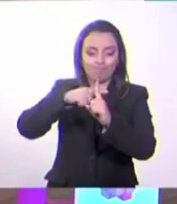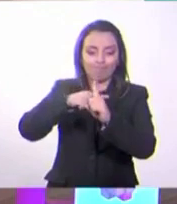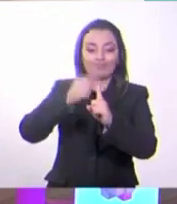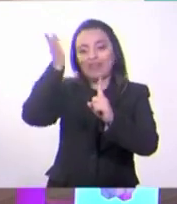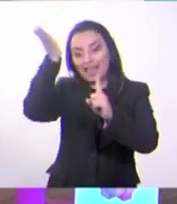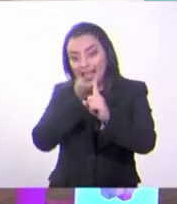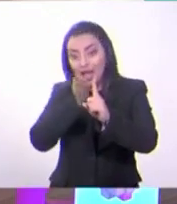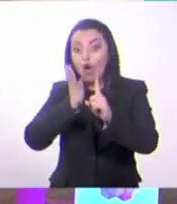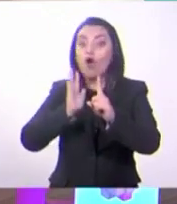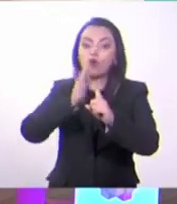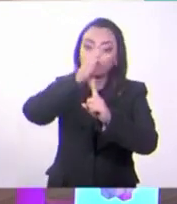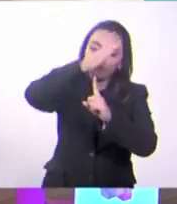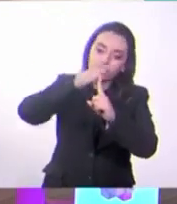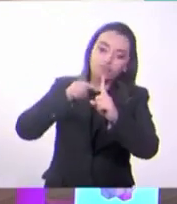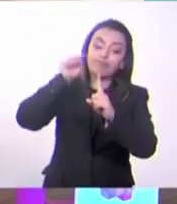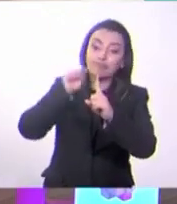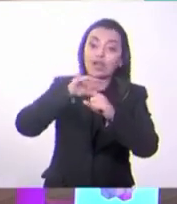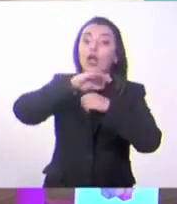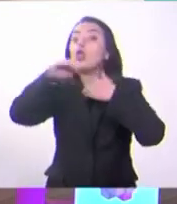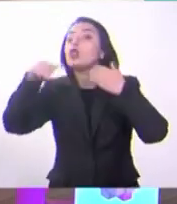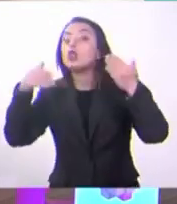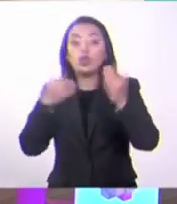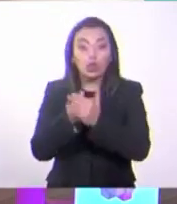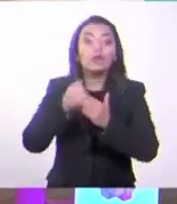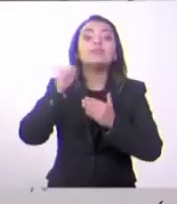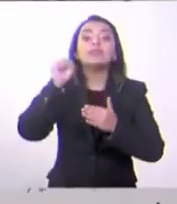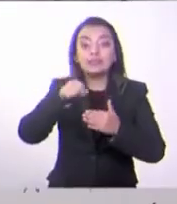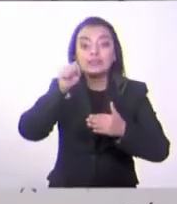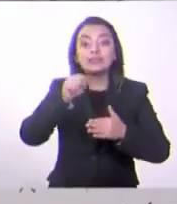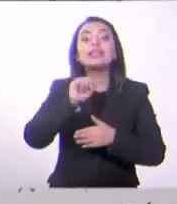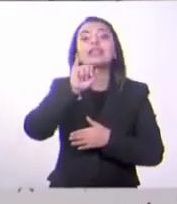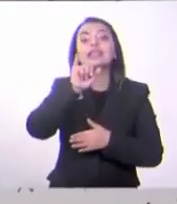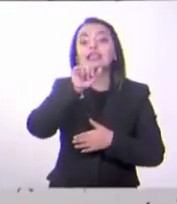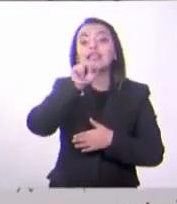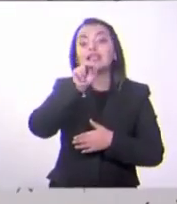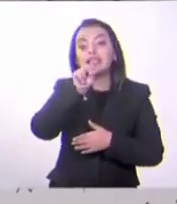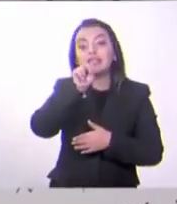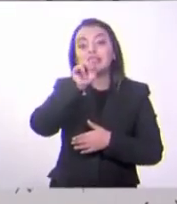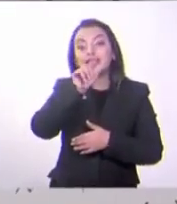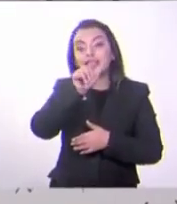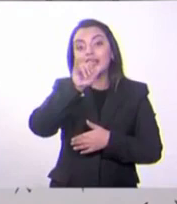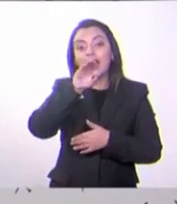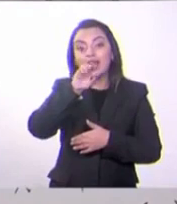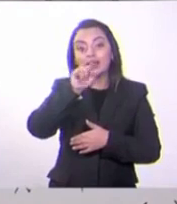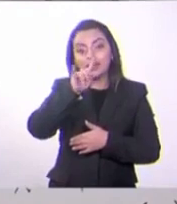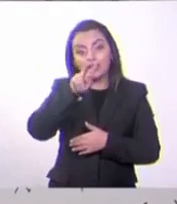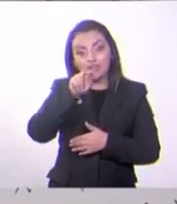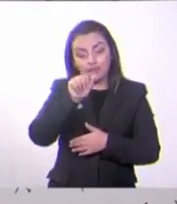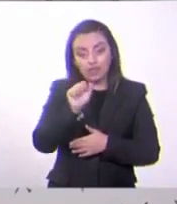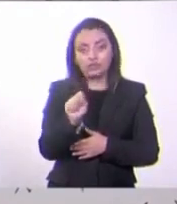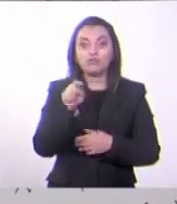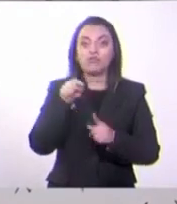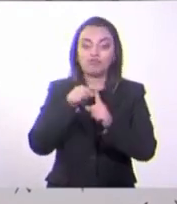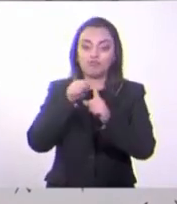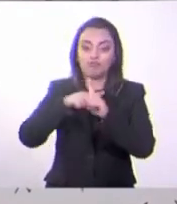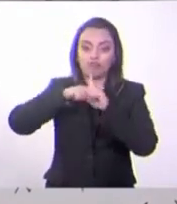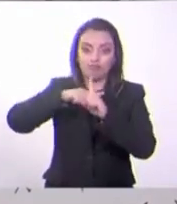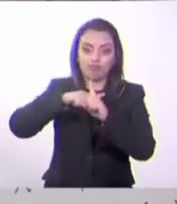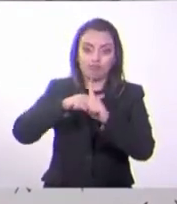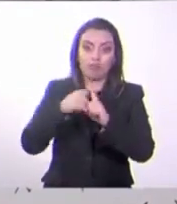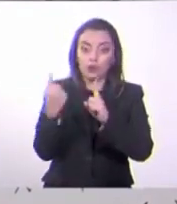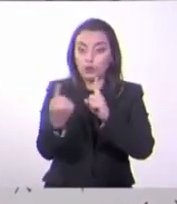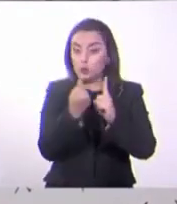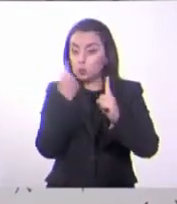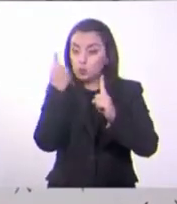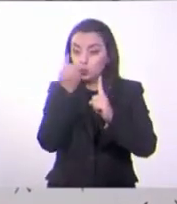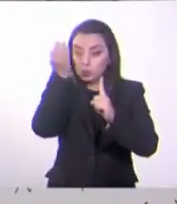Todas las funciones lineales son inyectivas, sus gráficas son una línea recta, por lo tanto, las rectas horizontales solo las